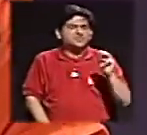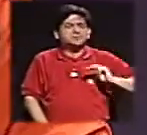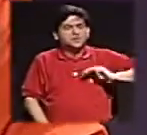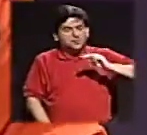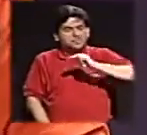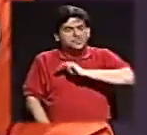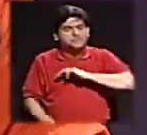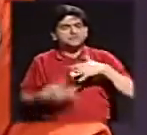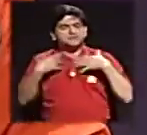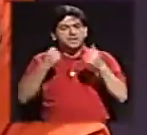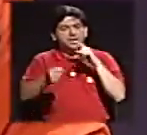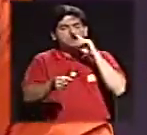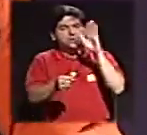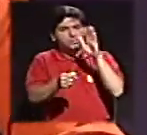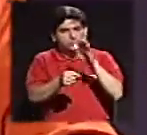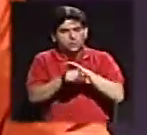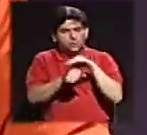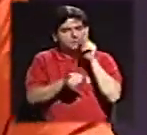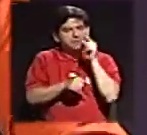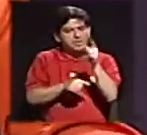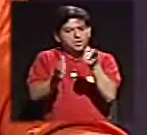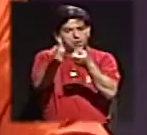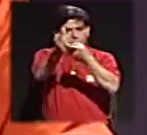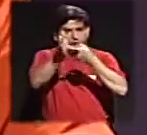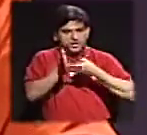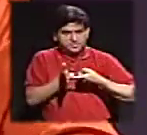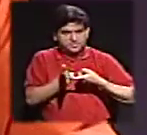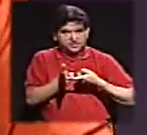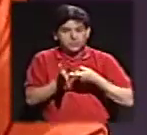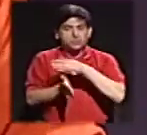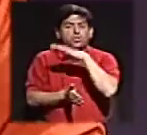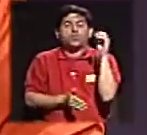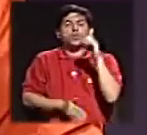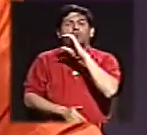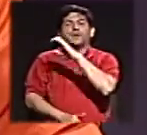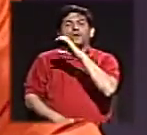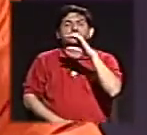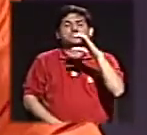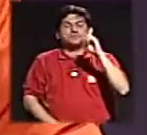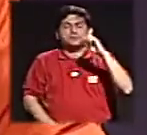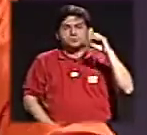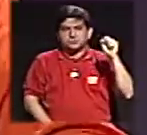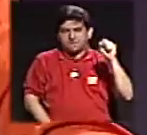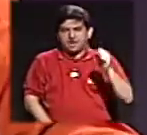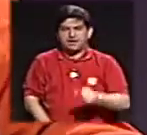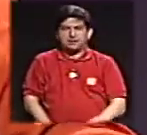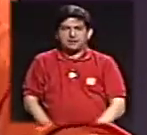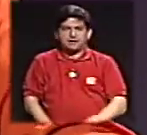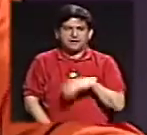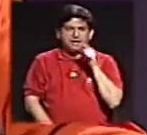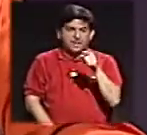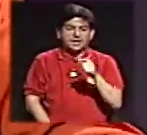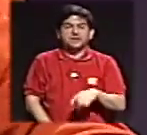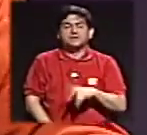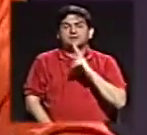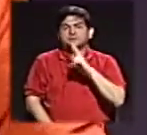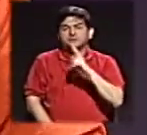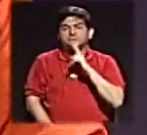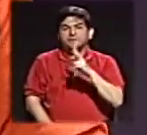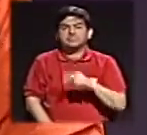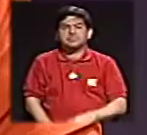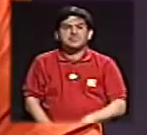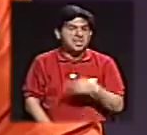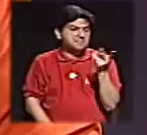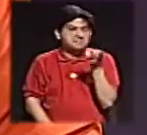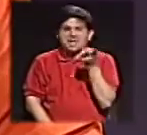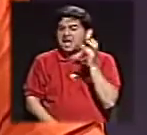Ministerio de Salud, que debe de cumplir con este requisito, o la Caja Costarricense de Seguro Social, lo cierto es que